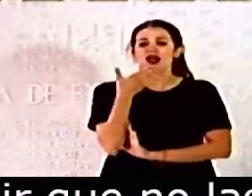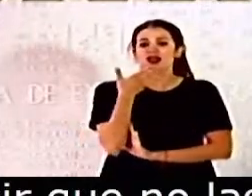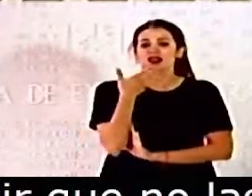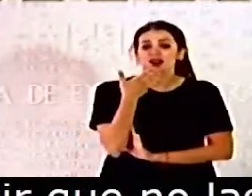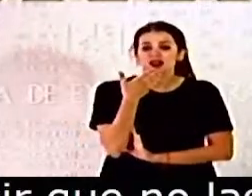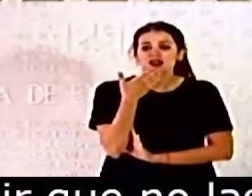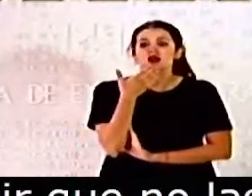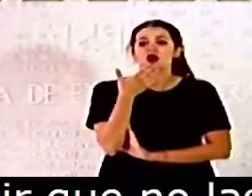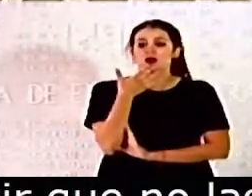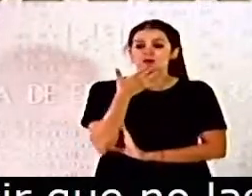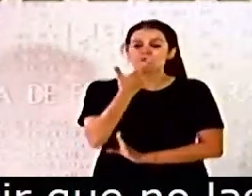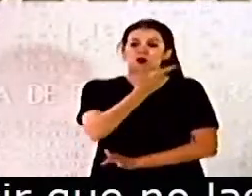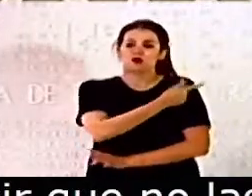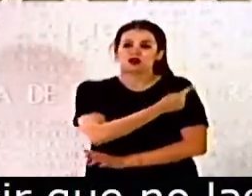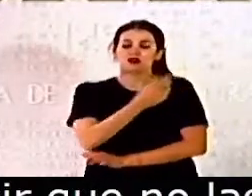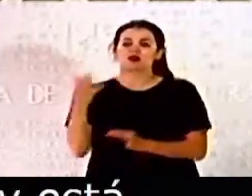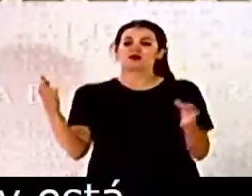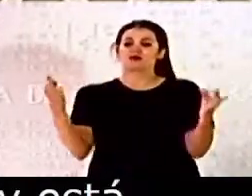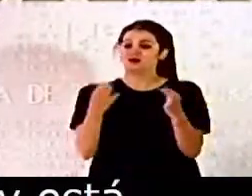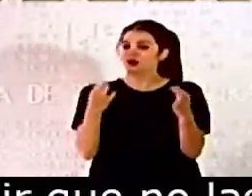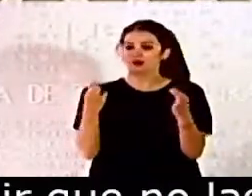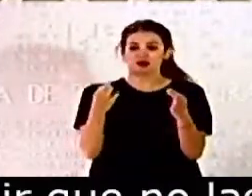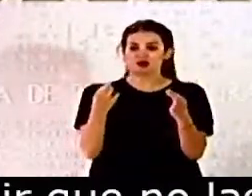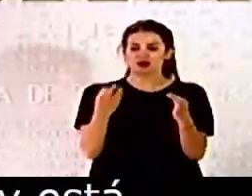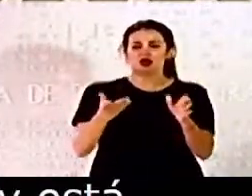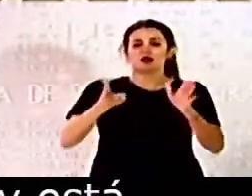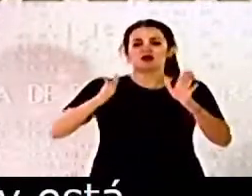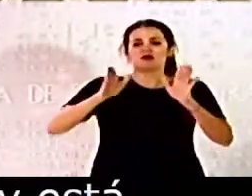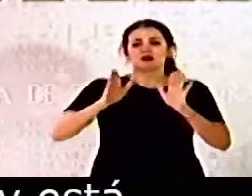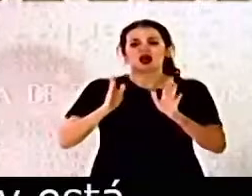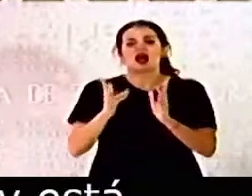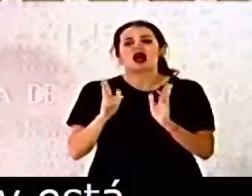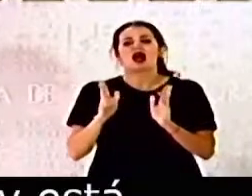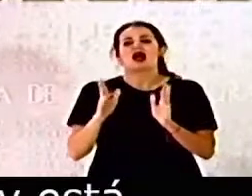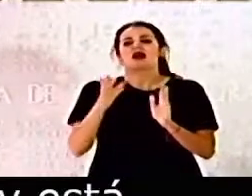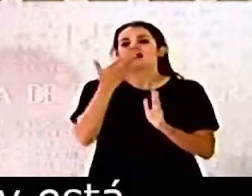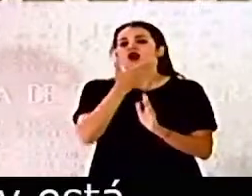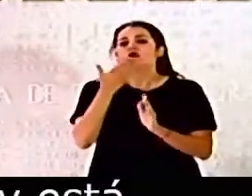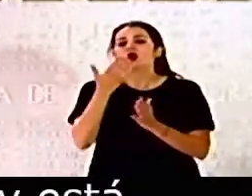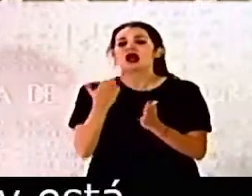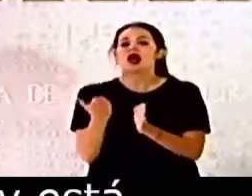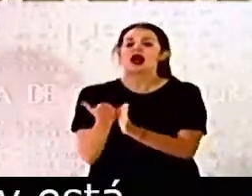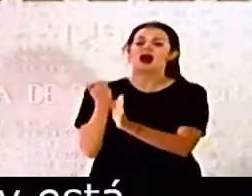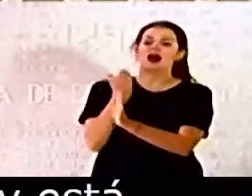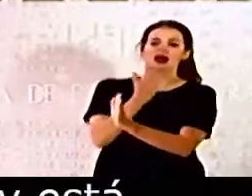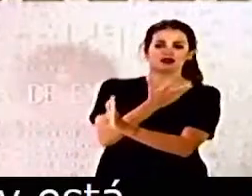vacunación. Y además les correspondería antes del inicio de la actividad escolar.